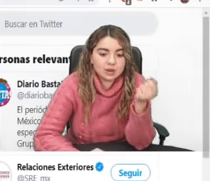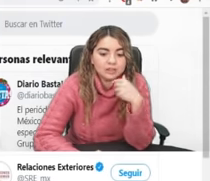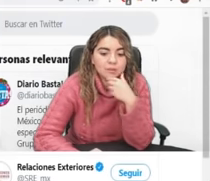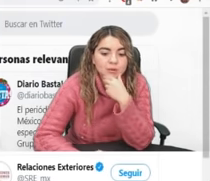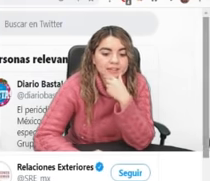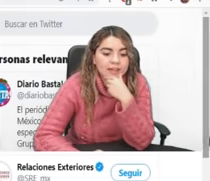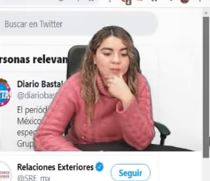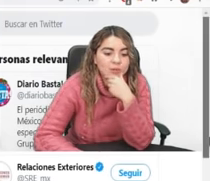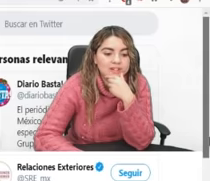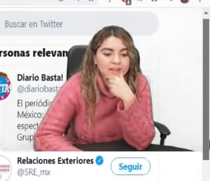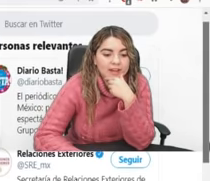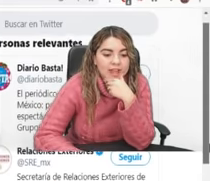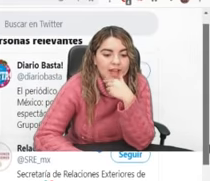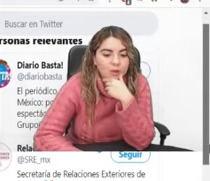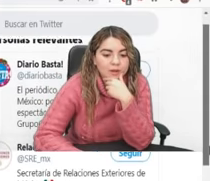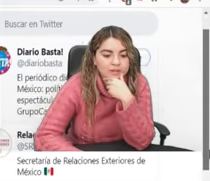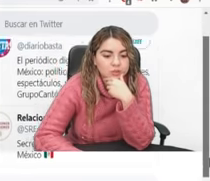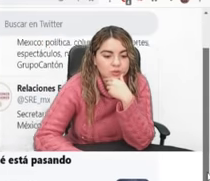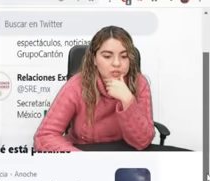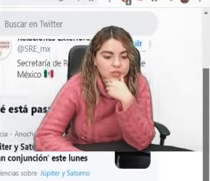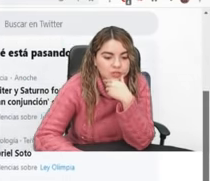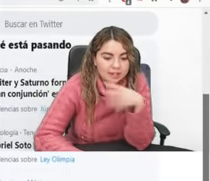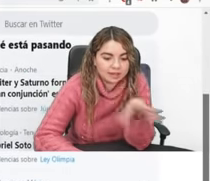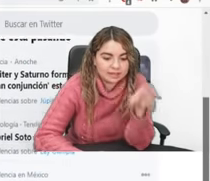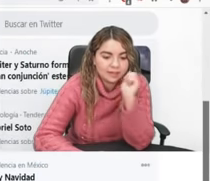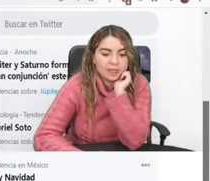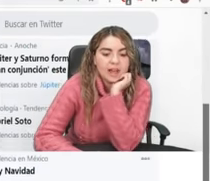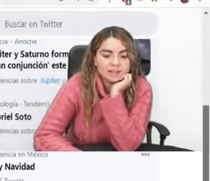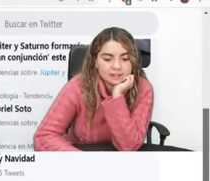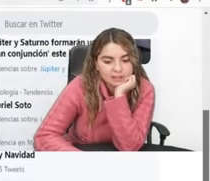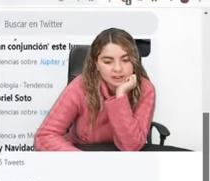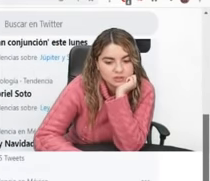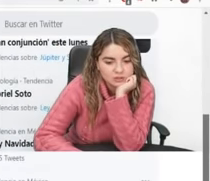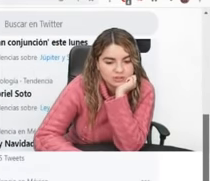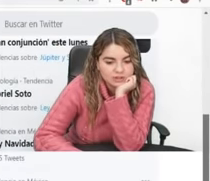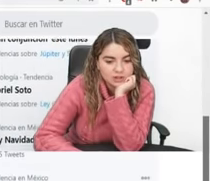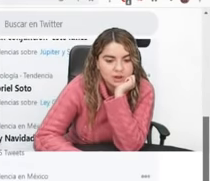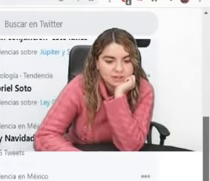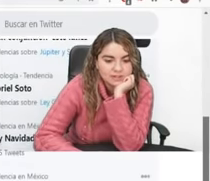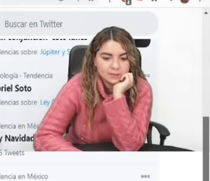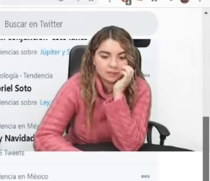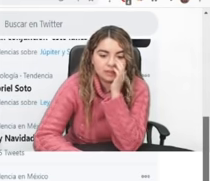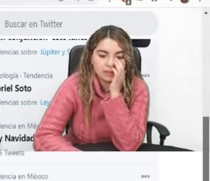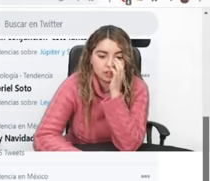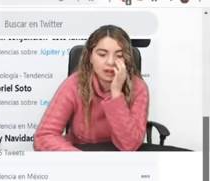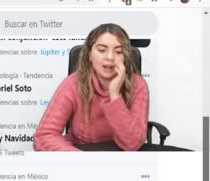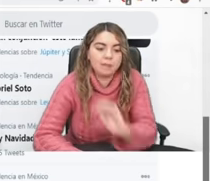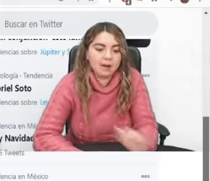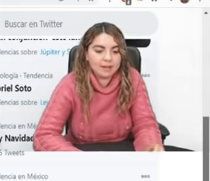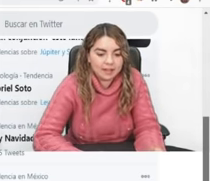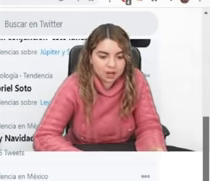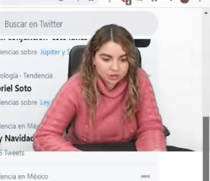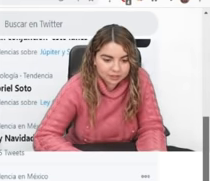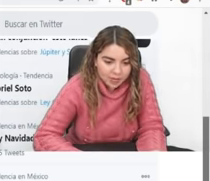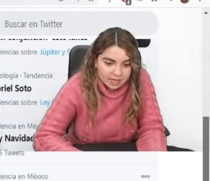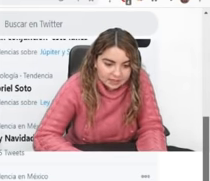Esta es la nota diplomática que envió la Secretaría al gobierno de Estados Unidos y aquí está. La Secretaría de Relaciones Exteriores, Dirección General para